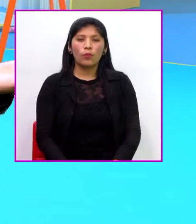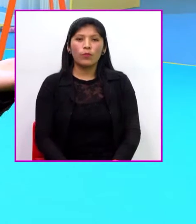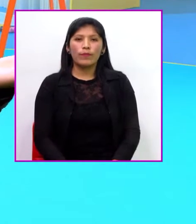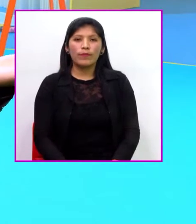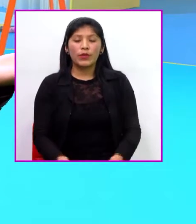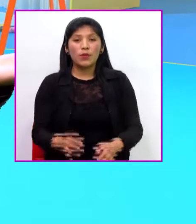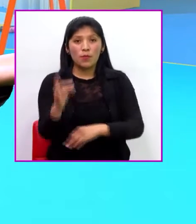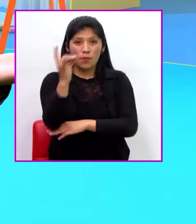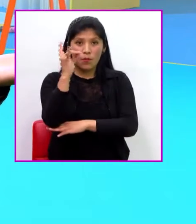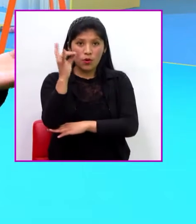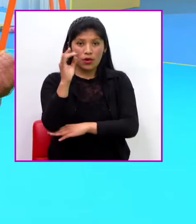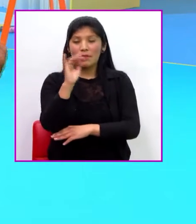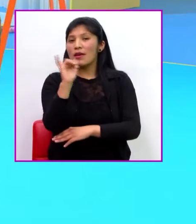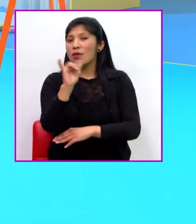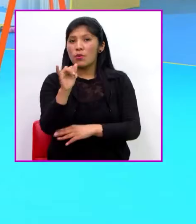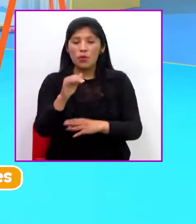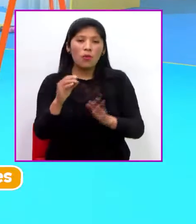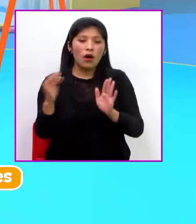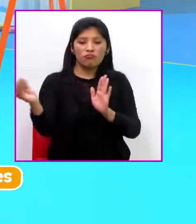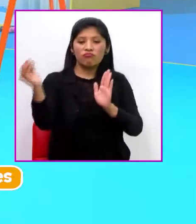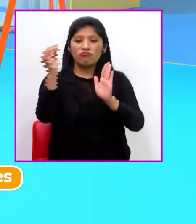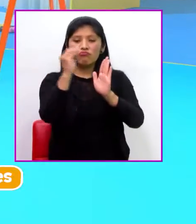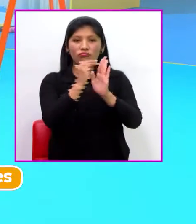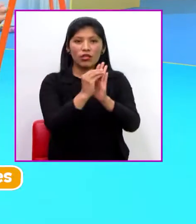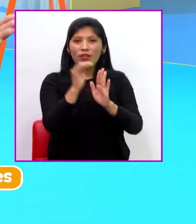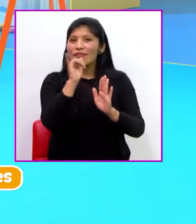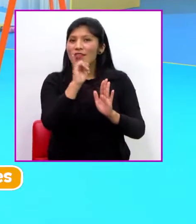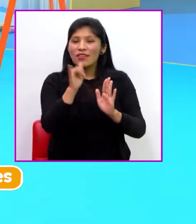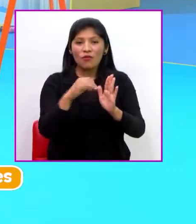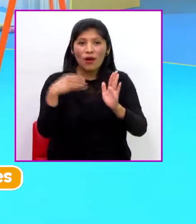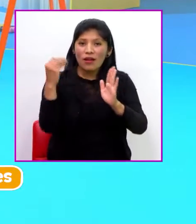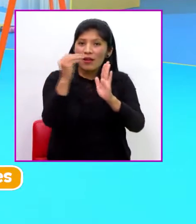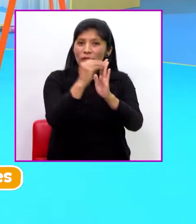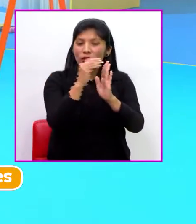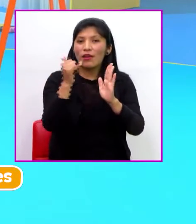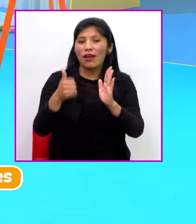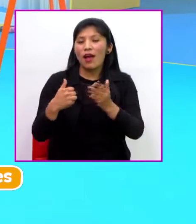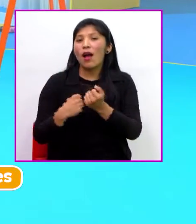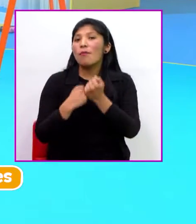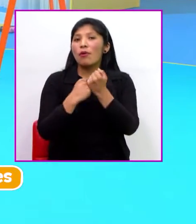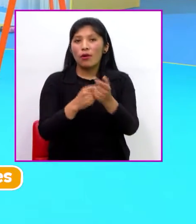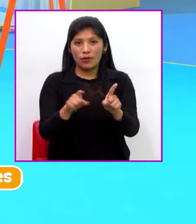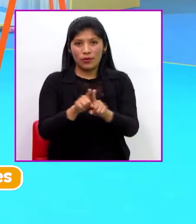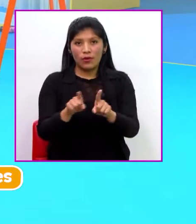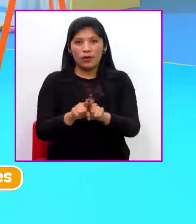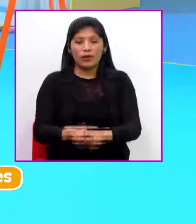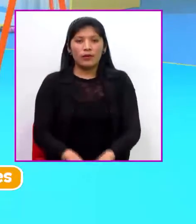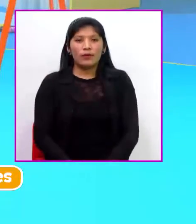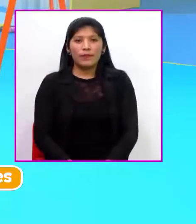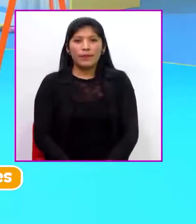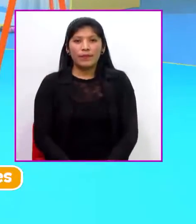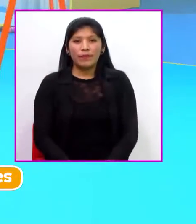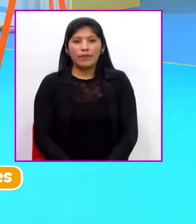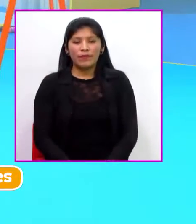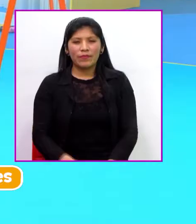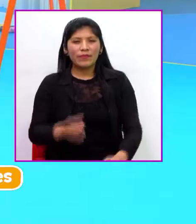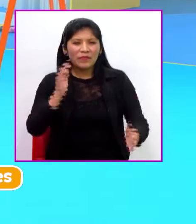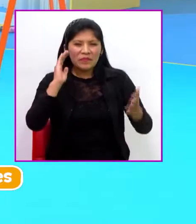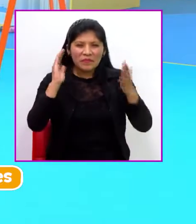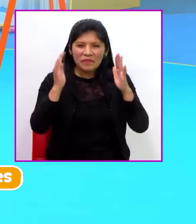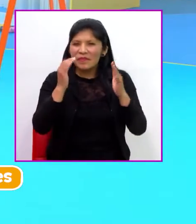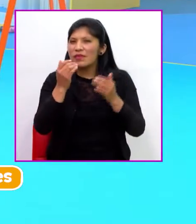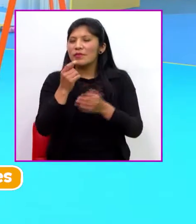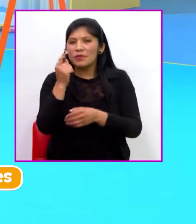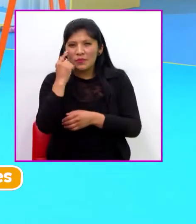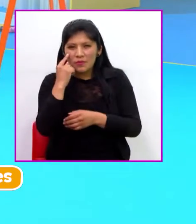Bolivia también ha suscrito lo que es la Declaración Universal de los Derechos Humanos. ¿Te parece si conocemos